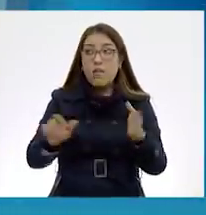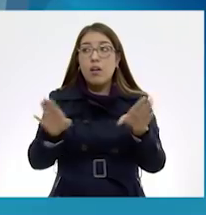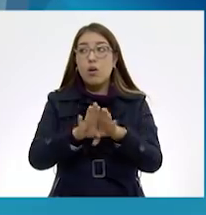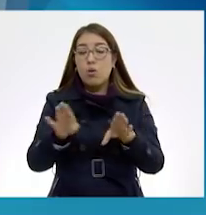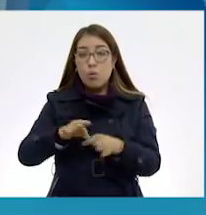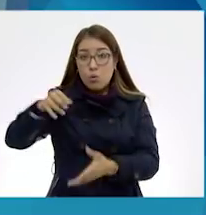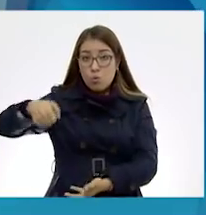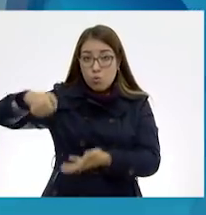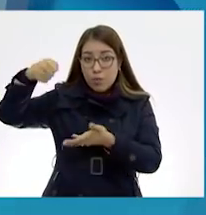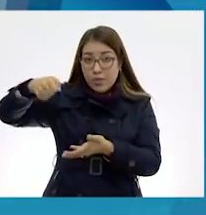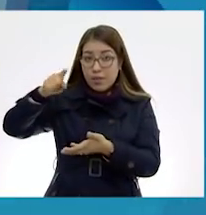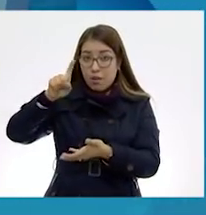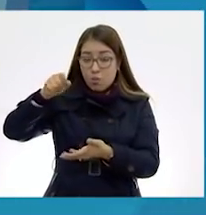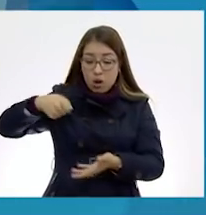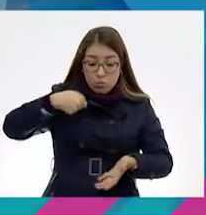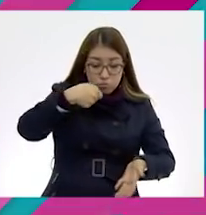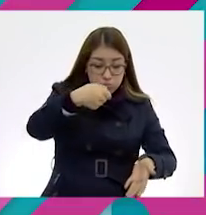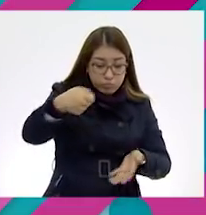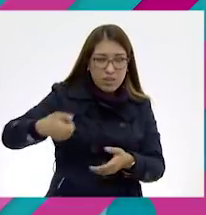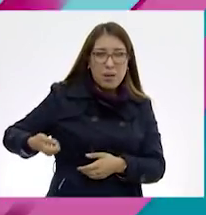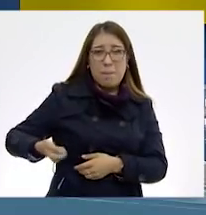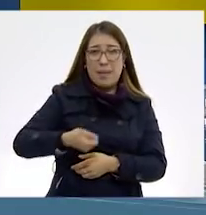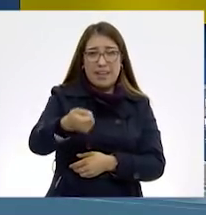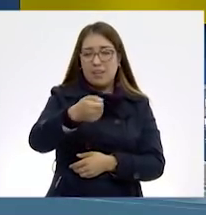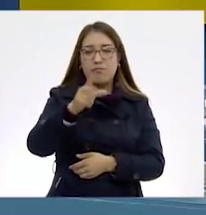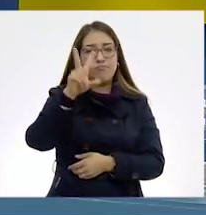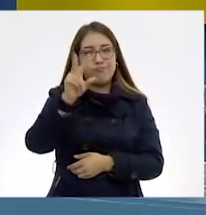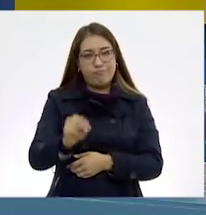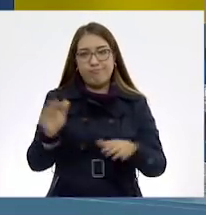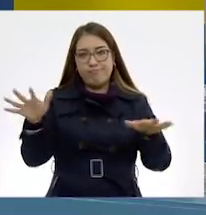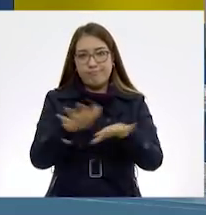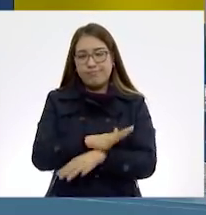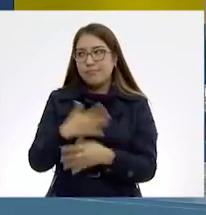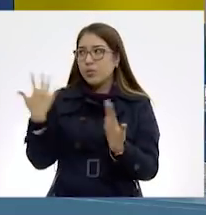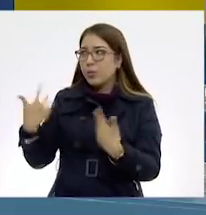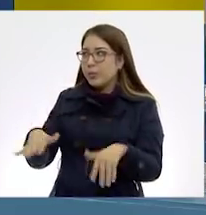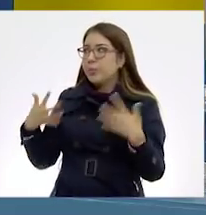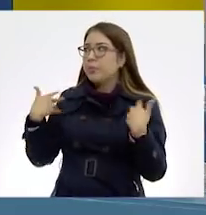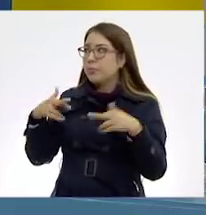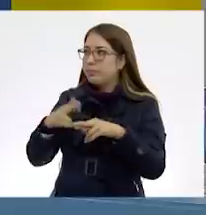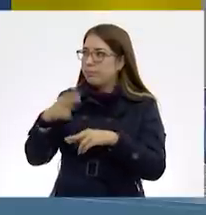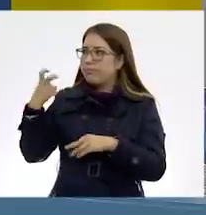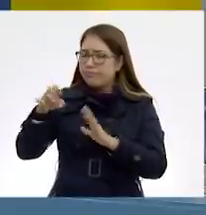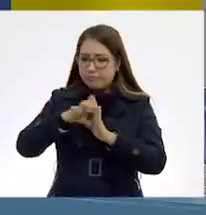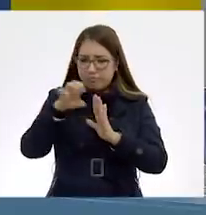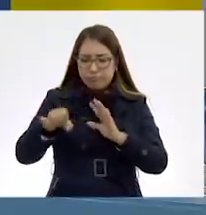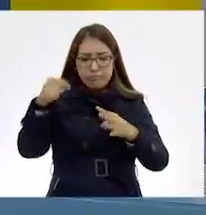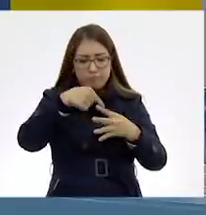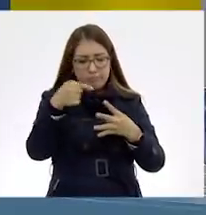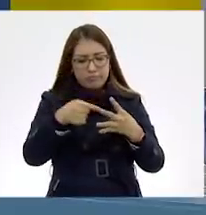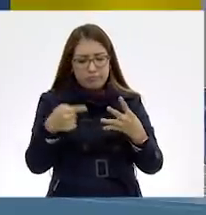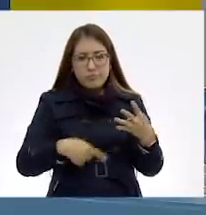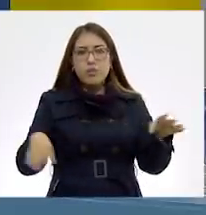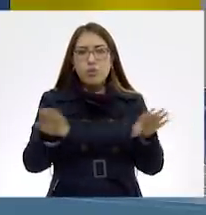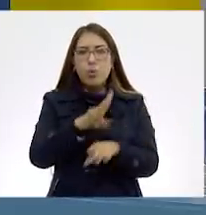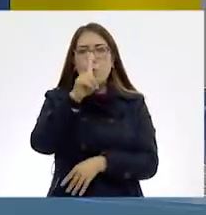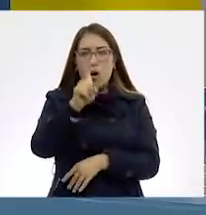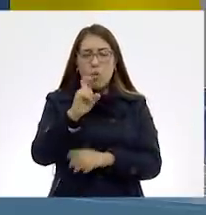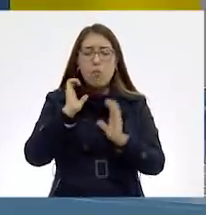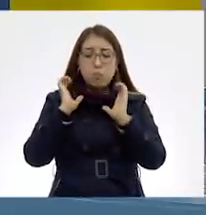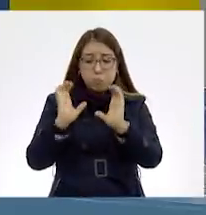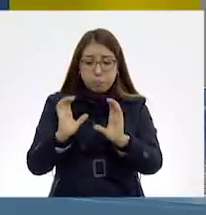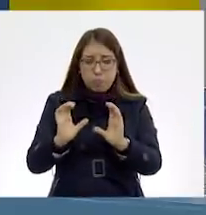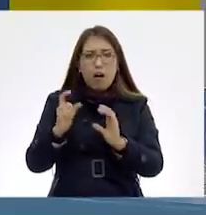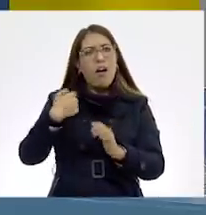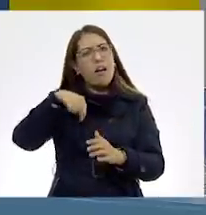agua en lugar de usar la manguera. Maestro, estos ejemplos vistos en la infografía sobre cómo cuidar el agua creo que